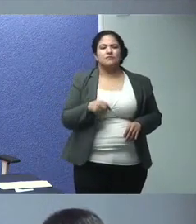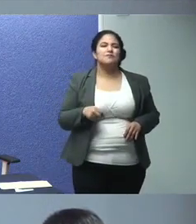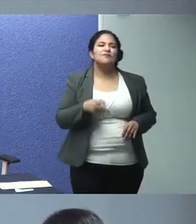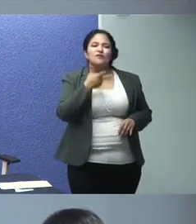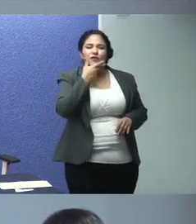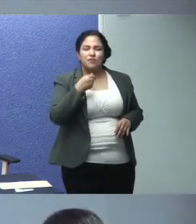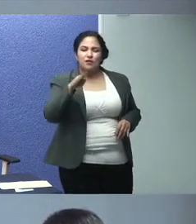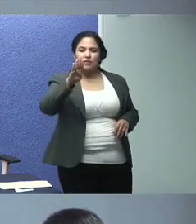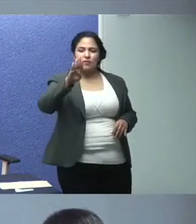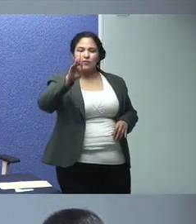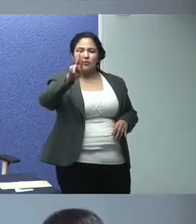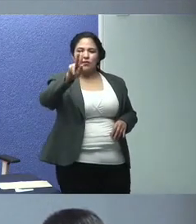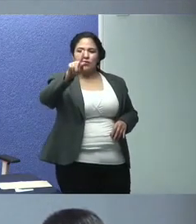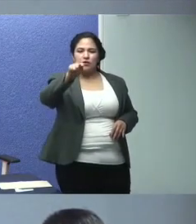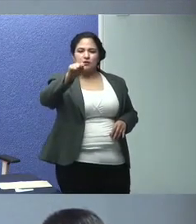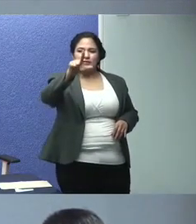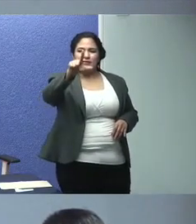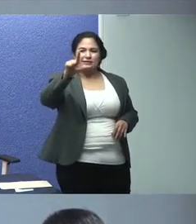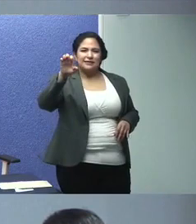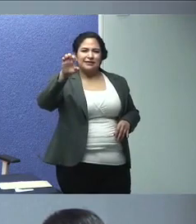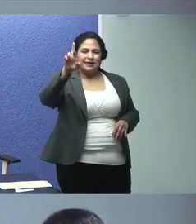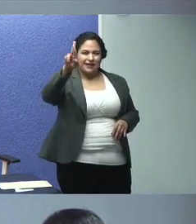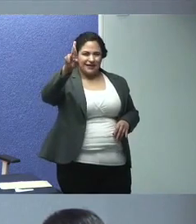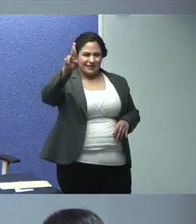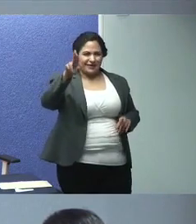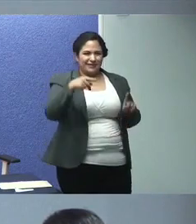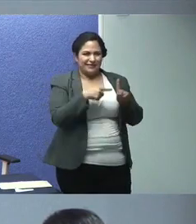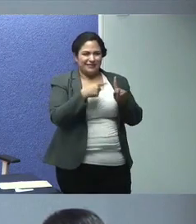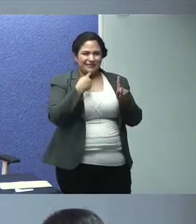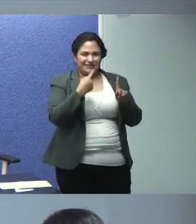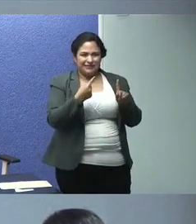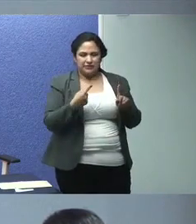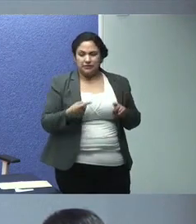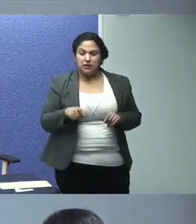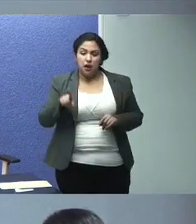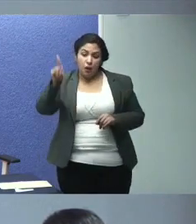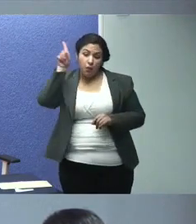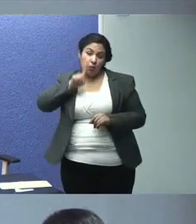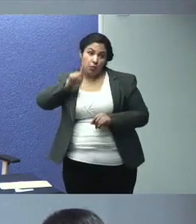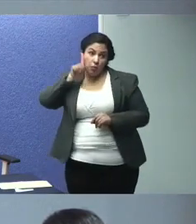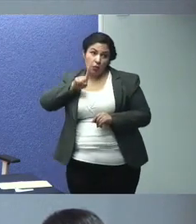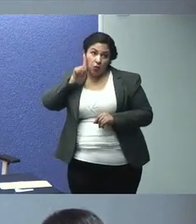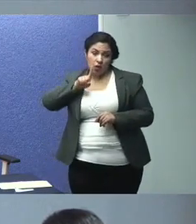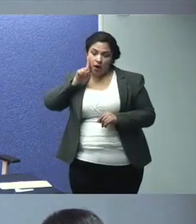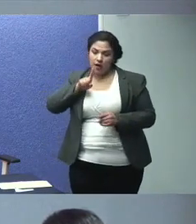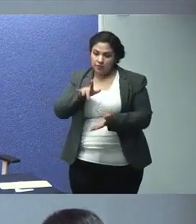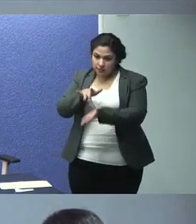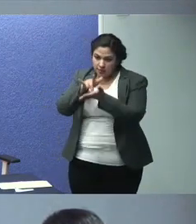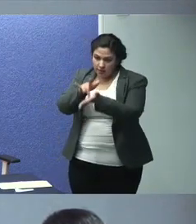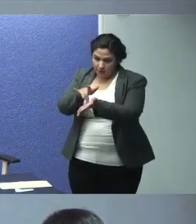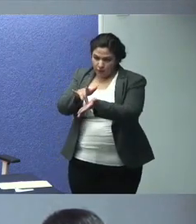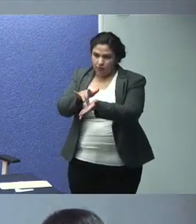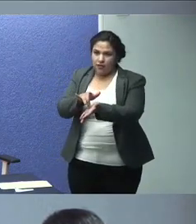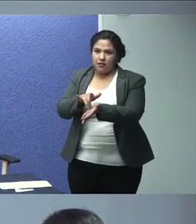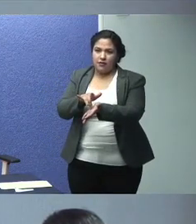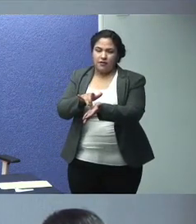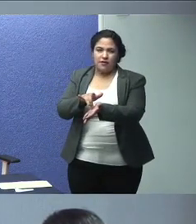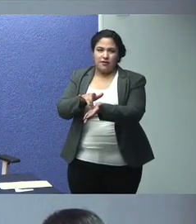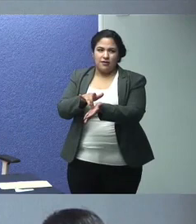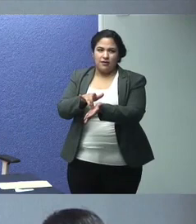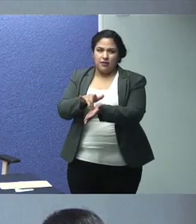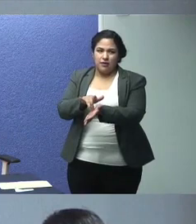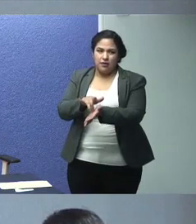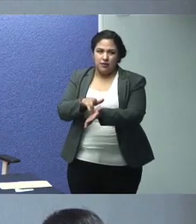dice que el feminismo de repente no se dio cuenta el favor que le estaba haciendo al islamismo,